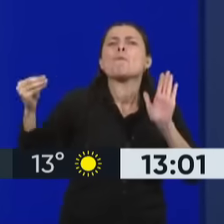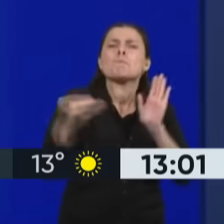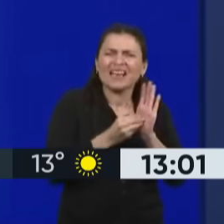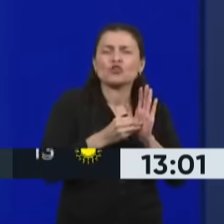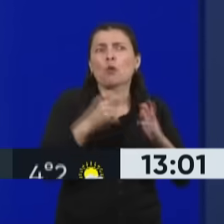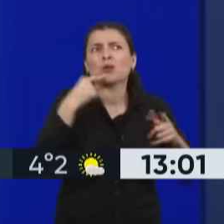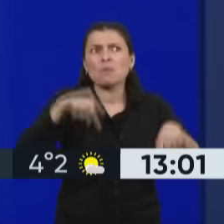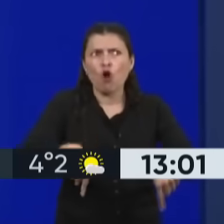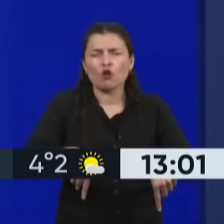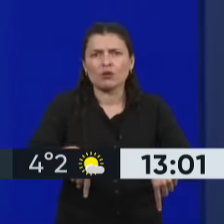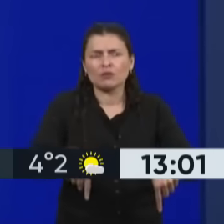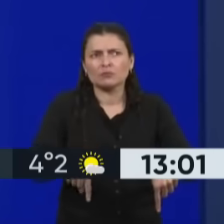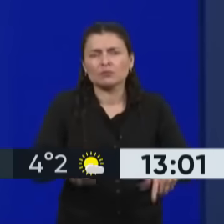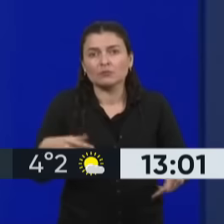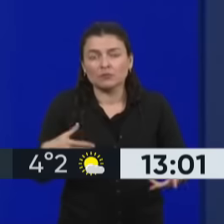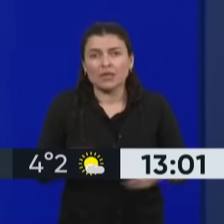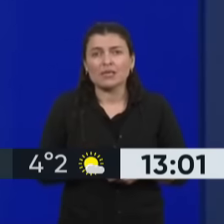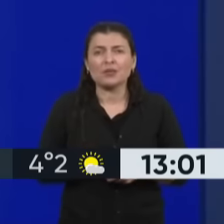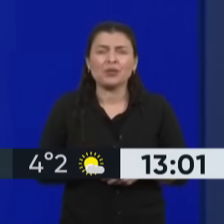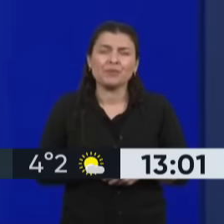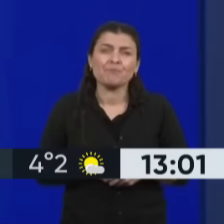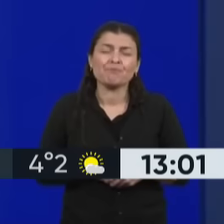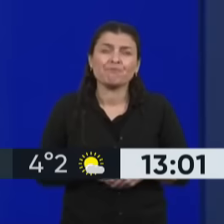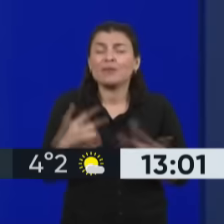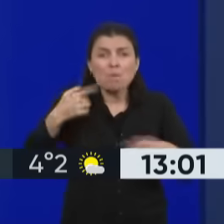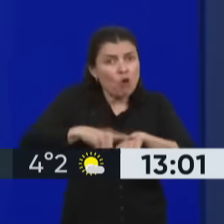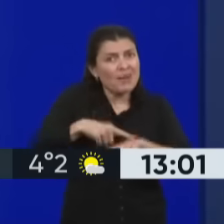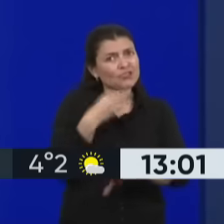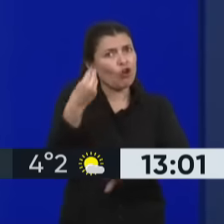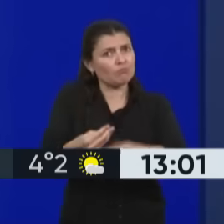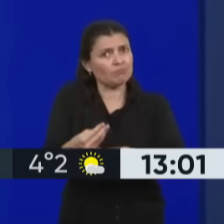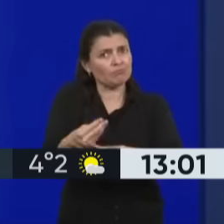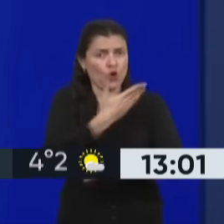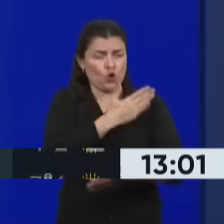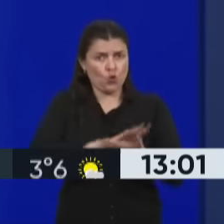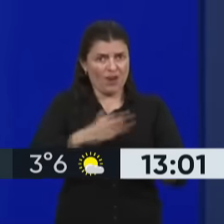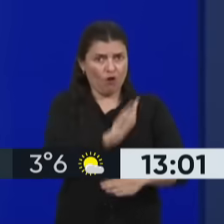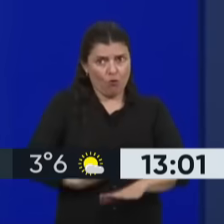dólar, es más, no difiere mucho de cuando asumimos el paralelo.